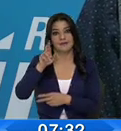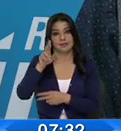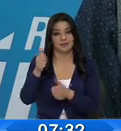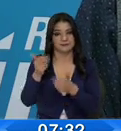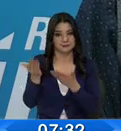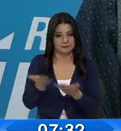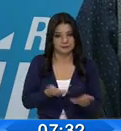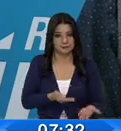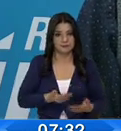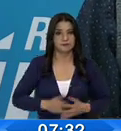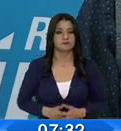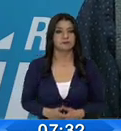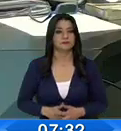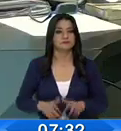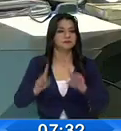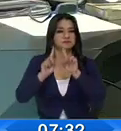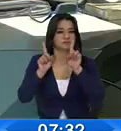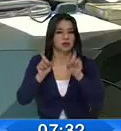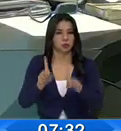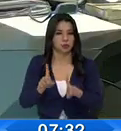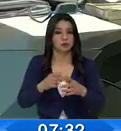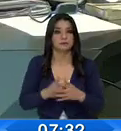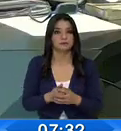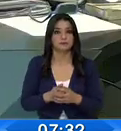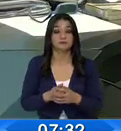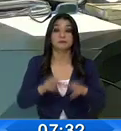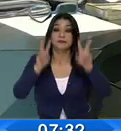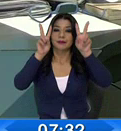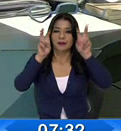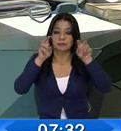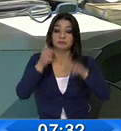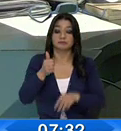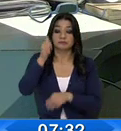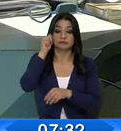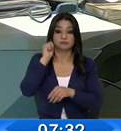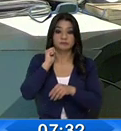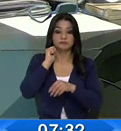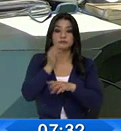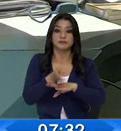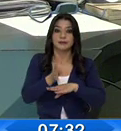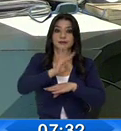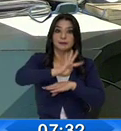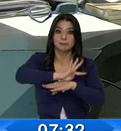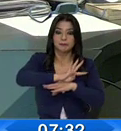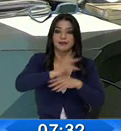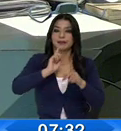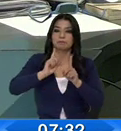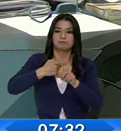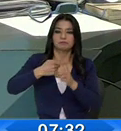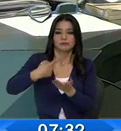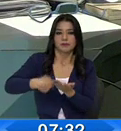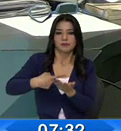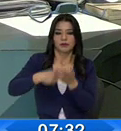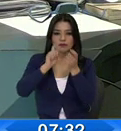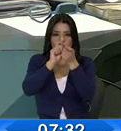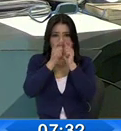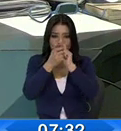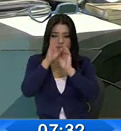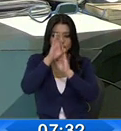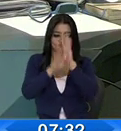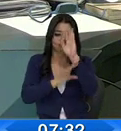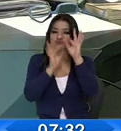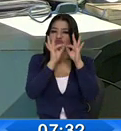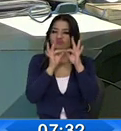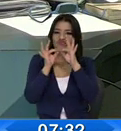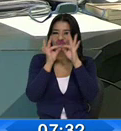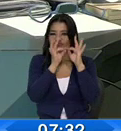y le preguntamos antes de ir al tema de fondo ahí en la asamblea dio el primer debate sobre las enmiendas constitucionales en